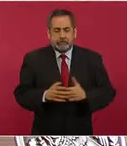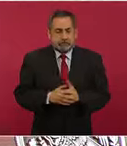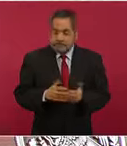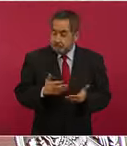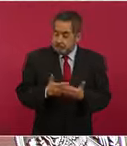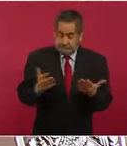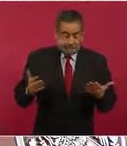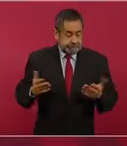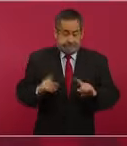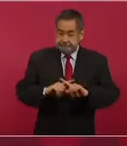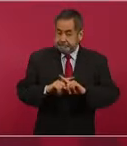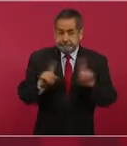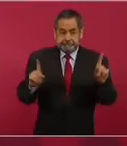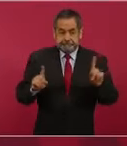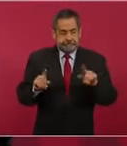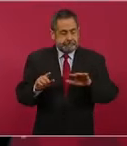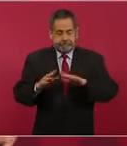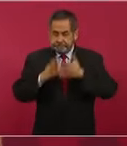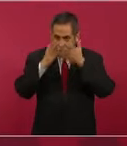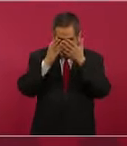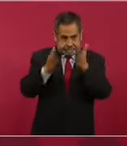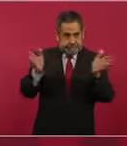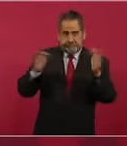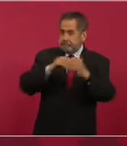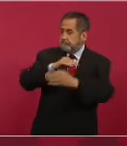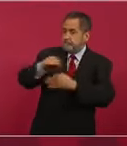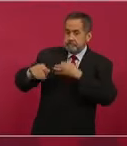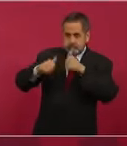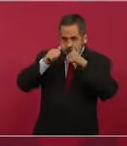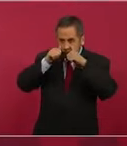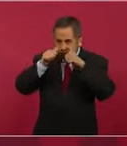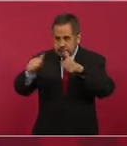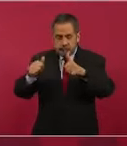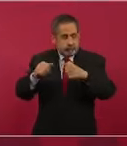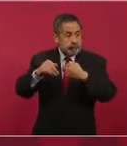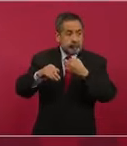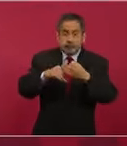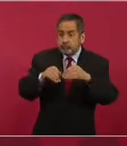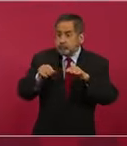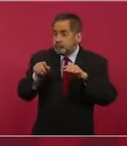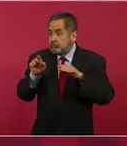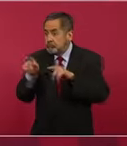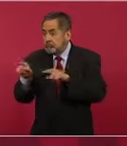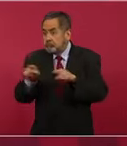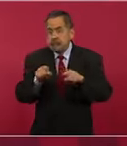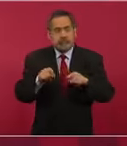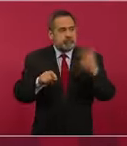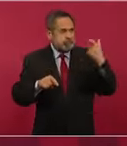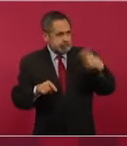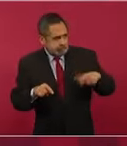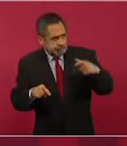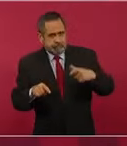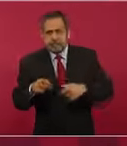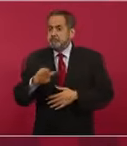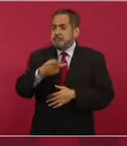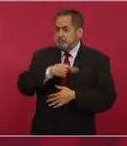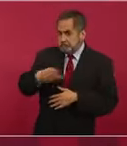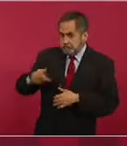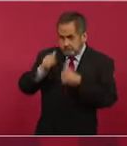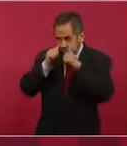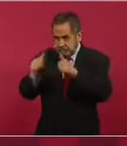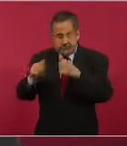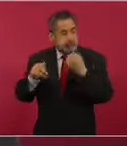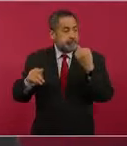Ahora estamos gobernando para todos los mexicanos, para ricos y pobres, y se le